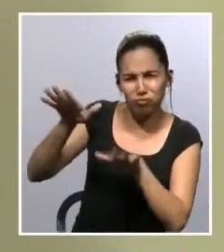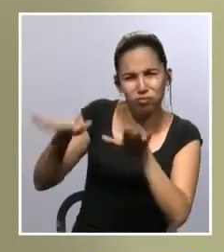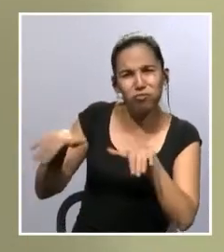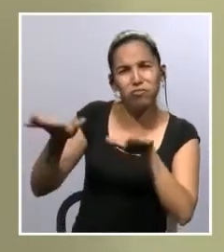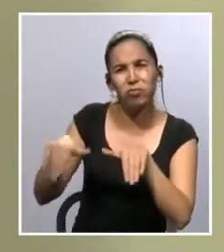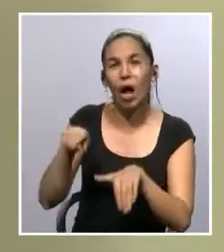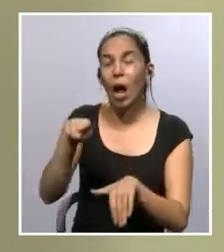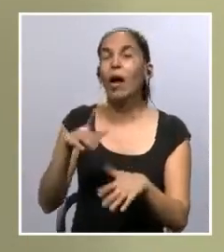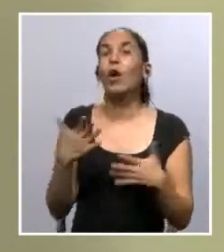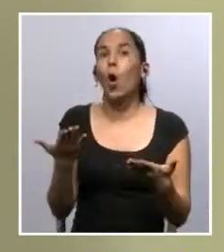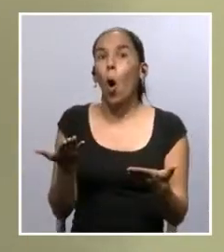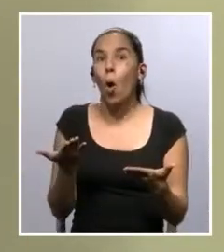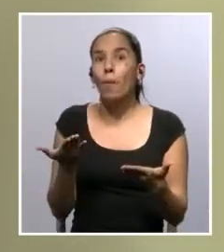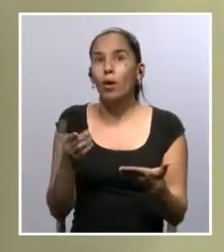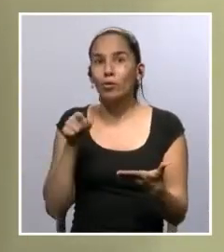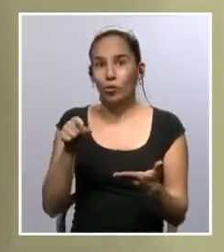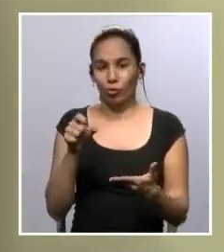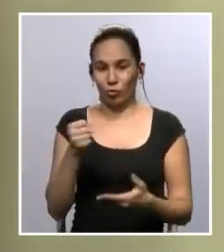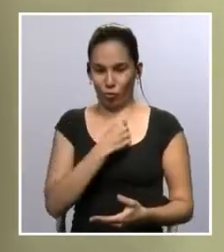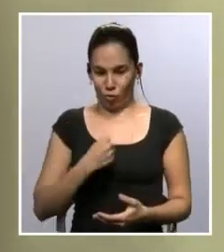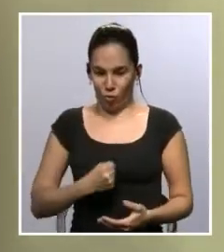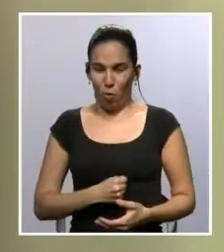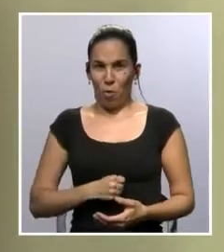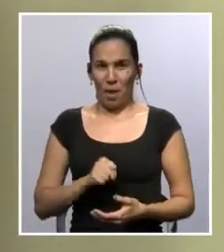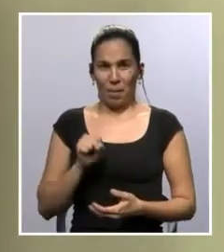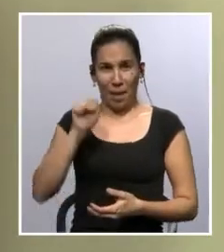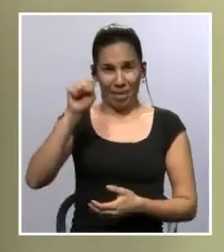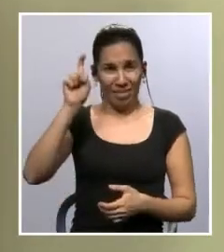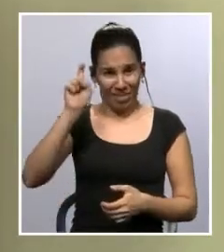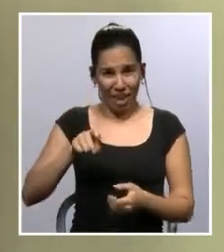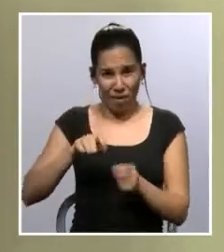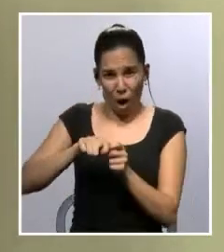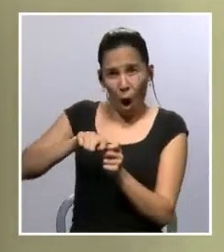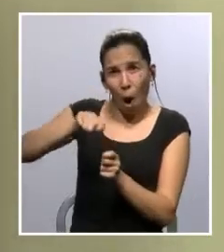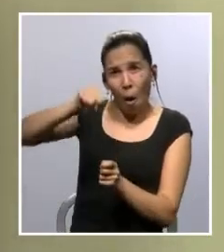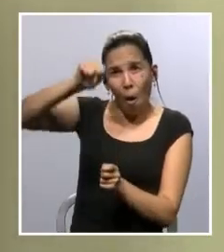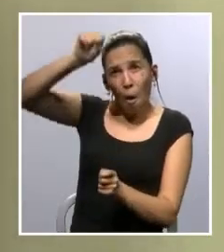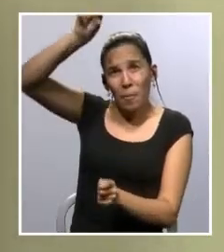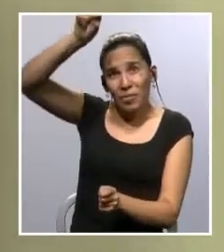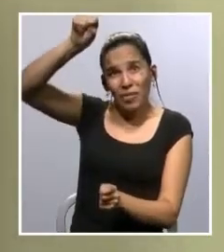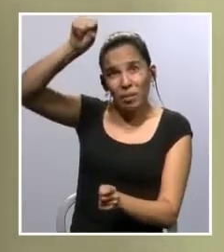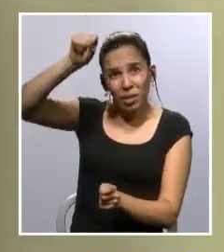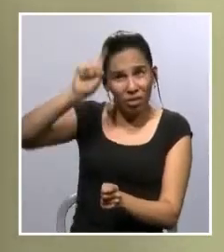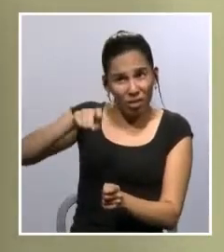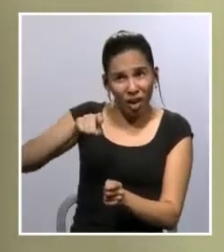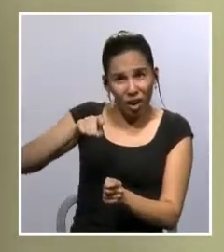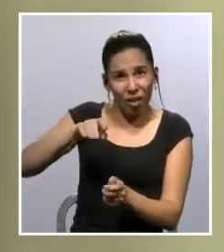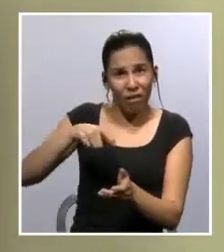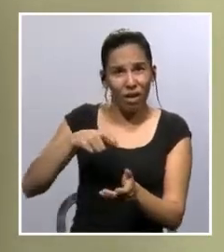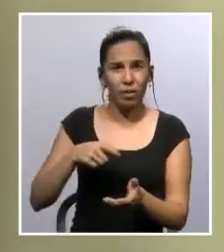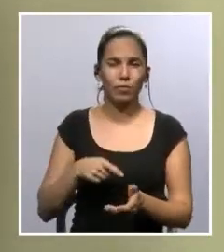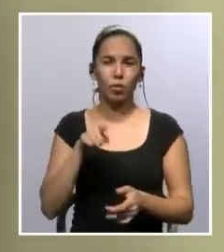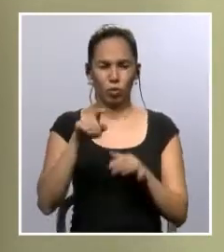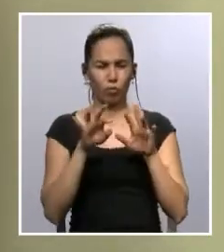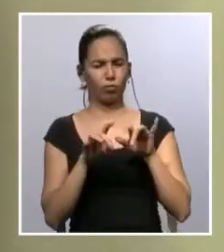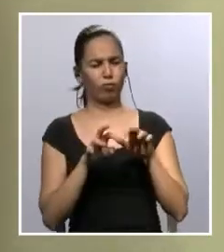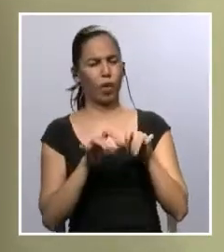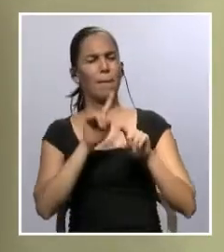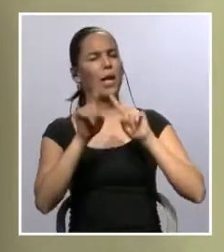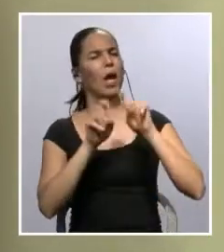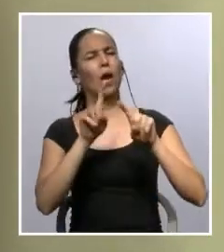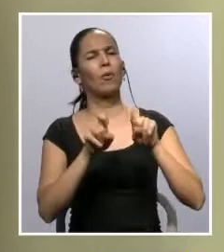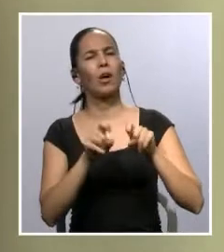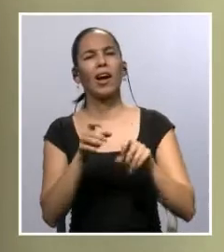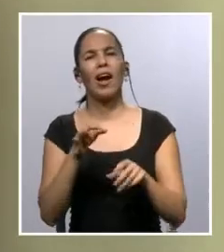que Superman entonces tendría que aumentar su tamaño. Entonces, chicos allá en casa, por favor, digiten sus preguntas en